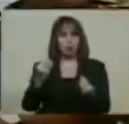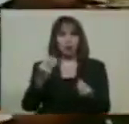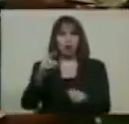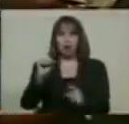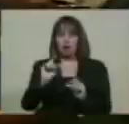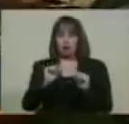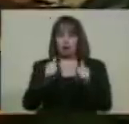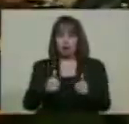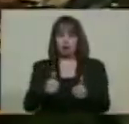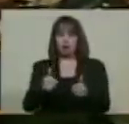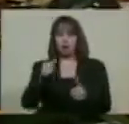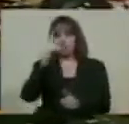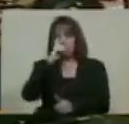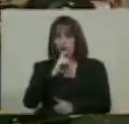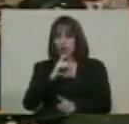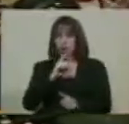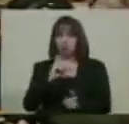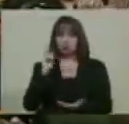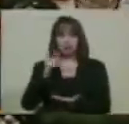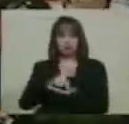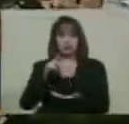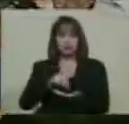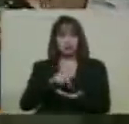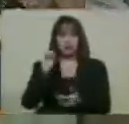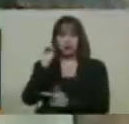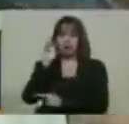involucrado en las jornadas